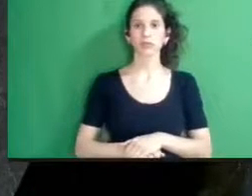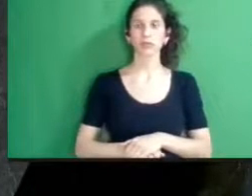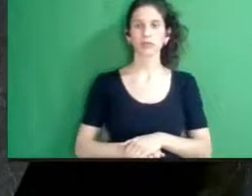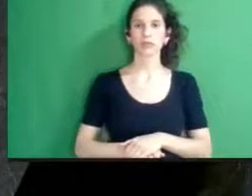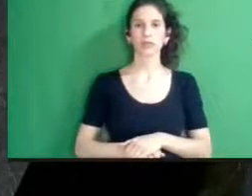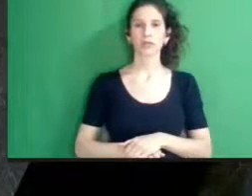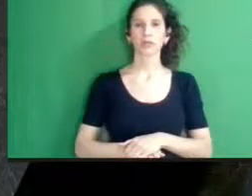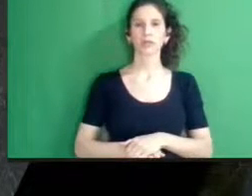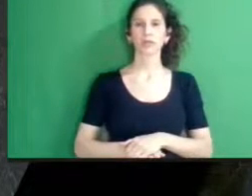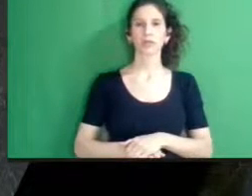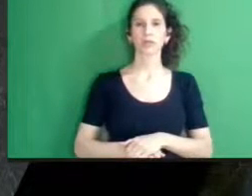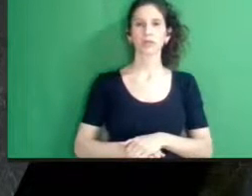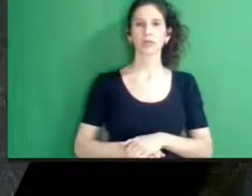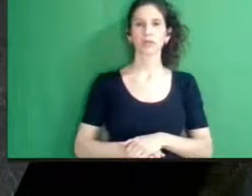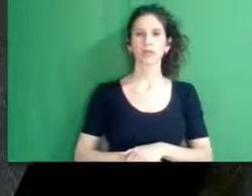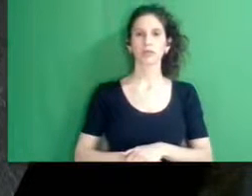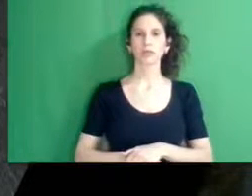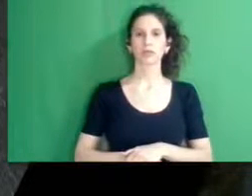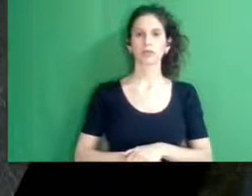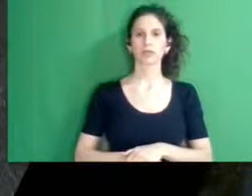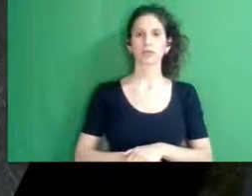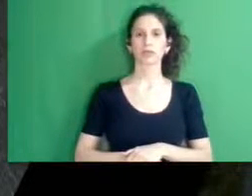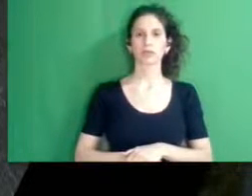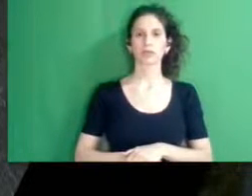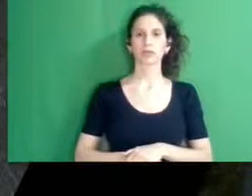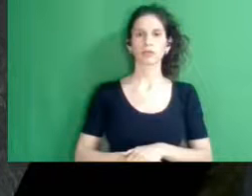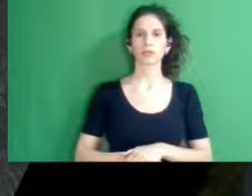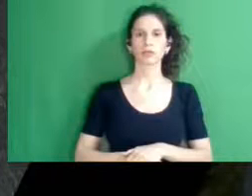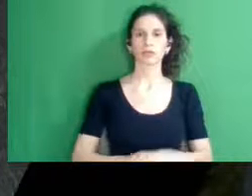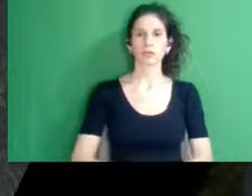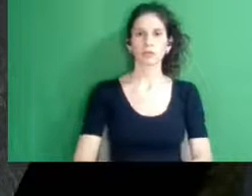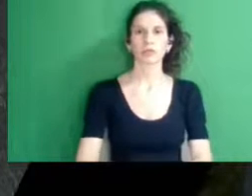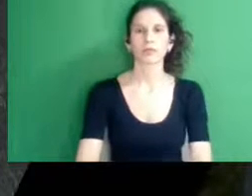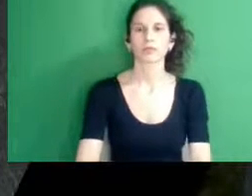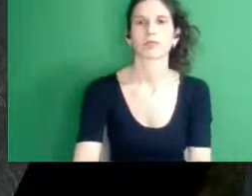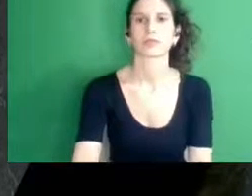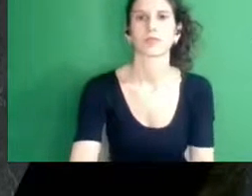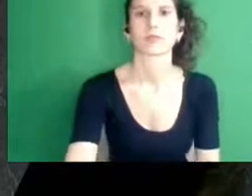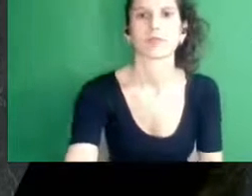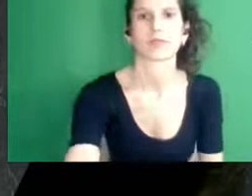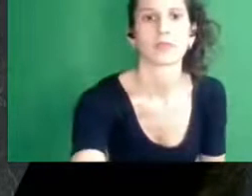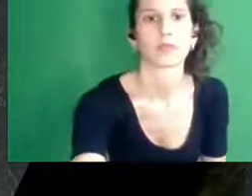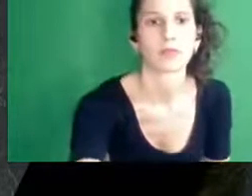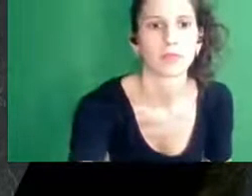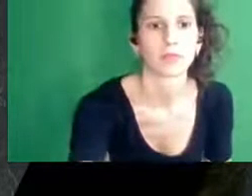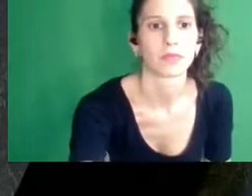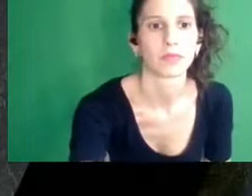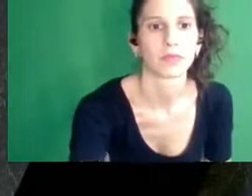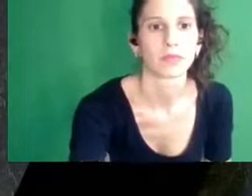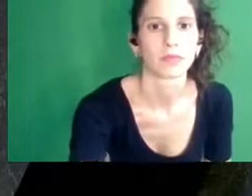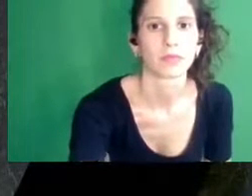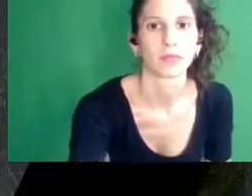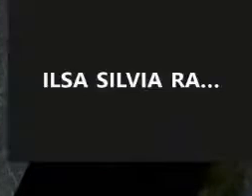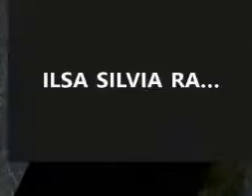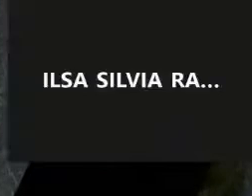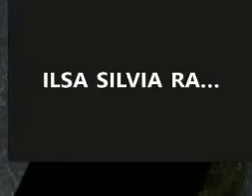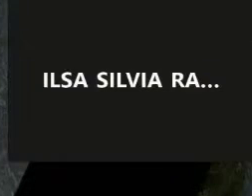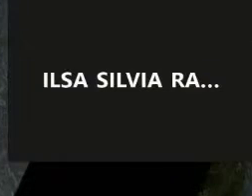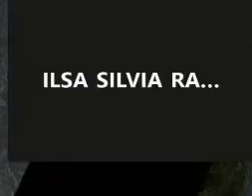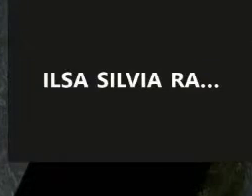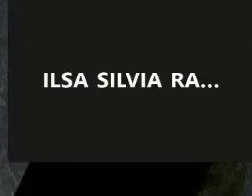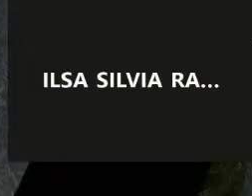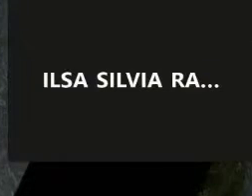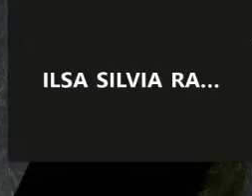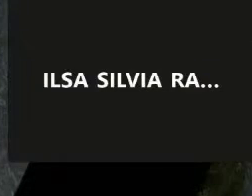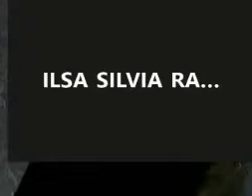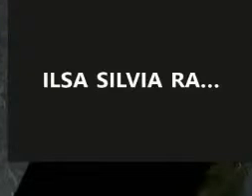Hola. No se escucha, Gustavo, no nos estamos escuchando. Estoy viendo a Gustavo Aguilar Montoya en pantalla y a mi amiga Natalia